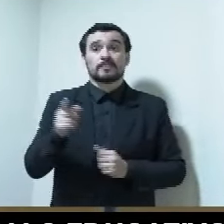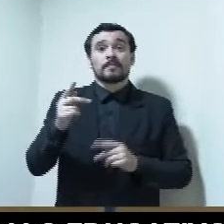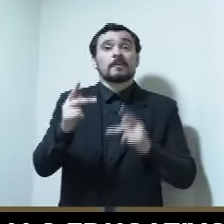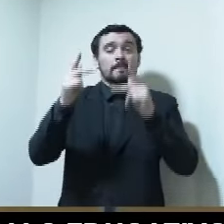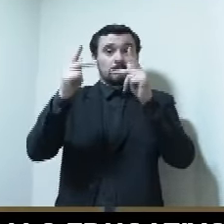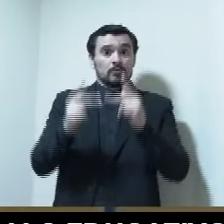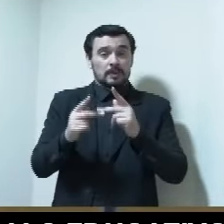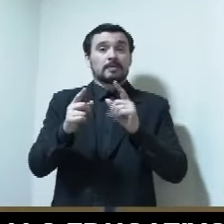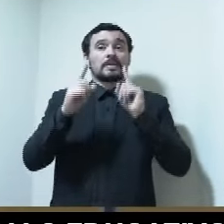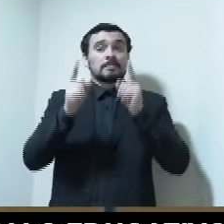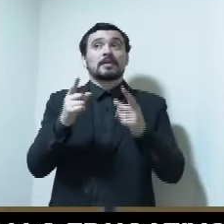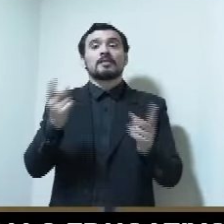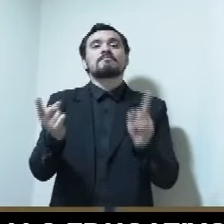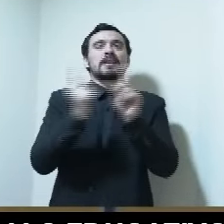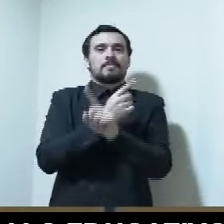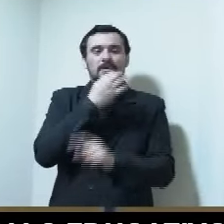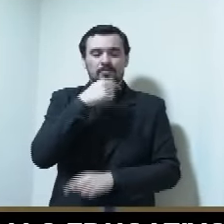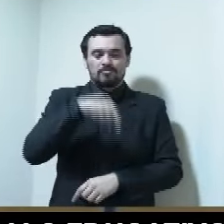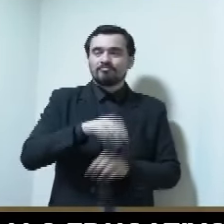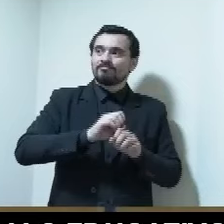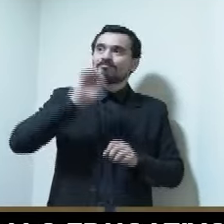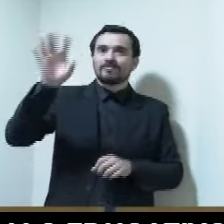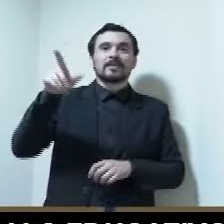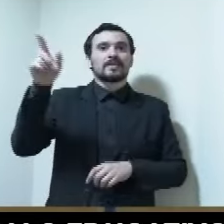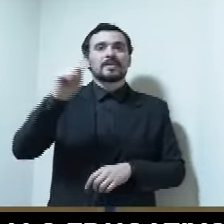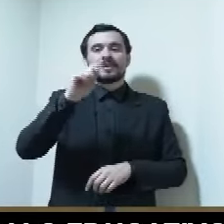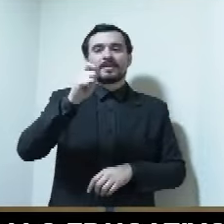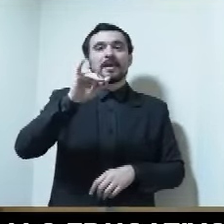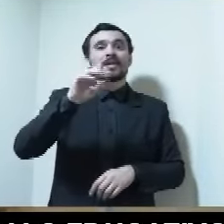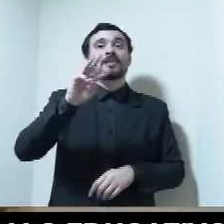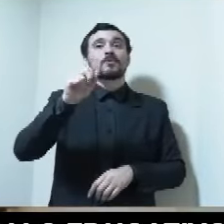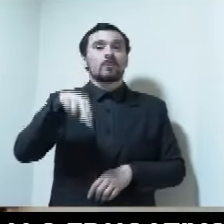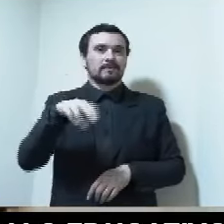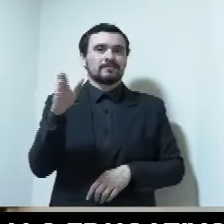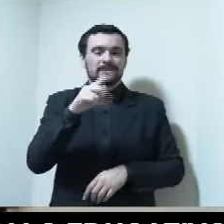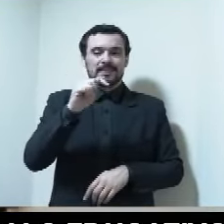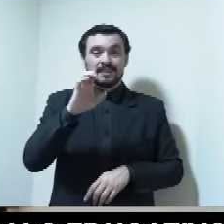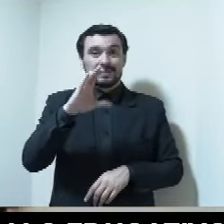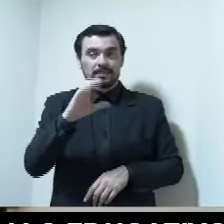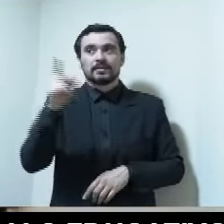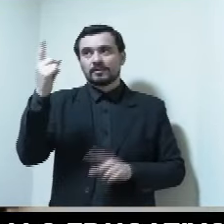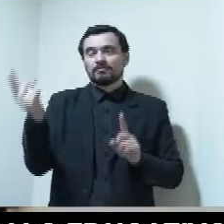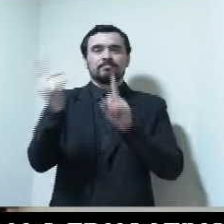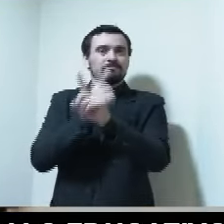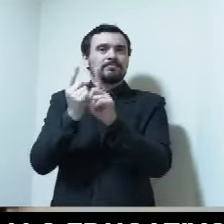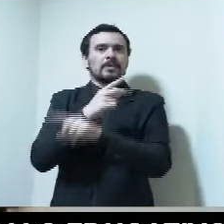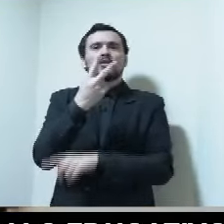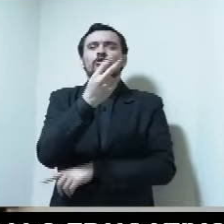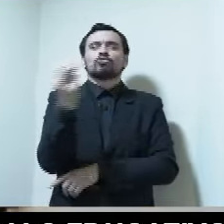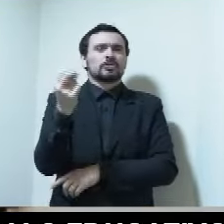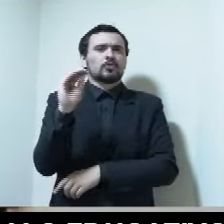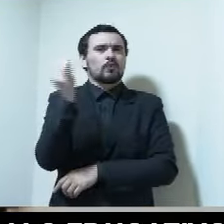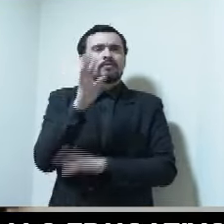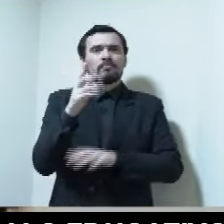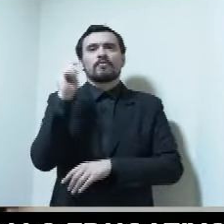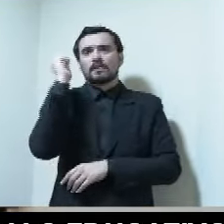intercambio académico, como el realizado con Taiwan Tech, han proporcionado oportunidades únicas para casi 200 jóvenes universitarios